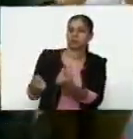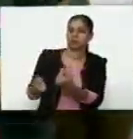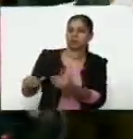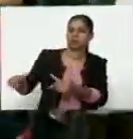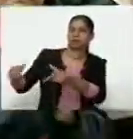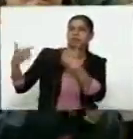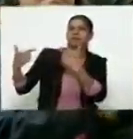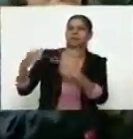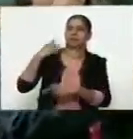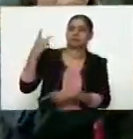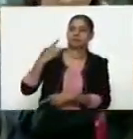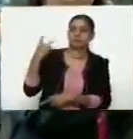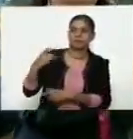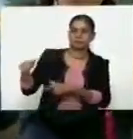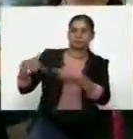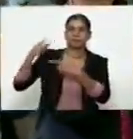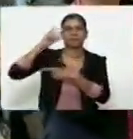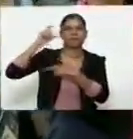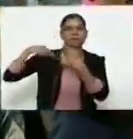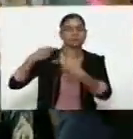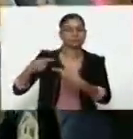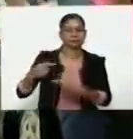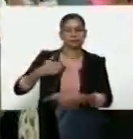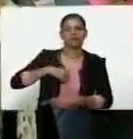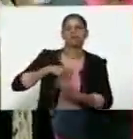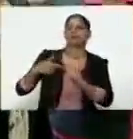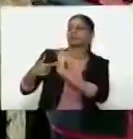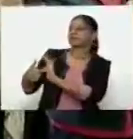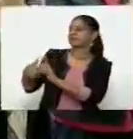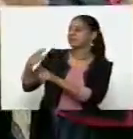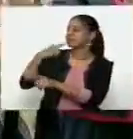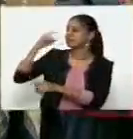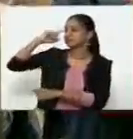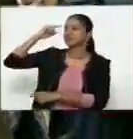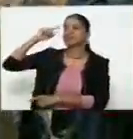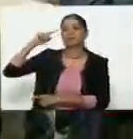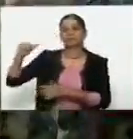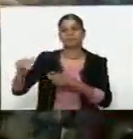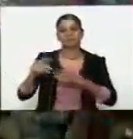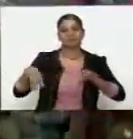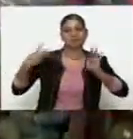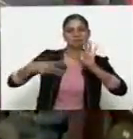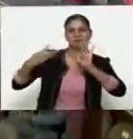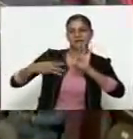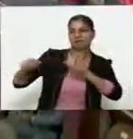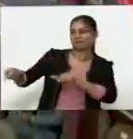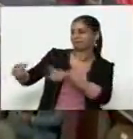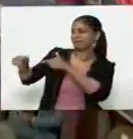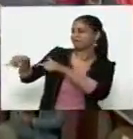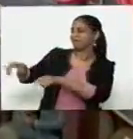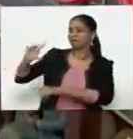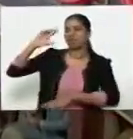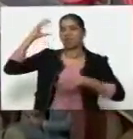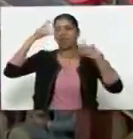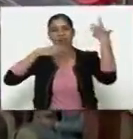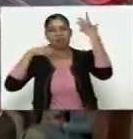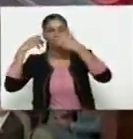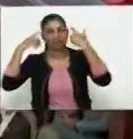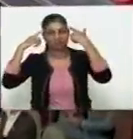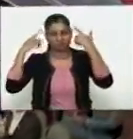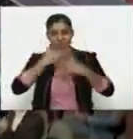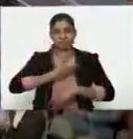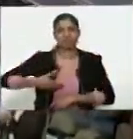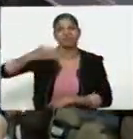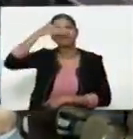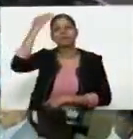en la batalla política, diariamente te lo vamos a recordar y el Petro va a ser tu peor pesadilla. Eso lo apostamos